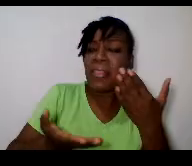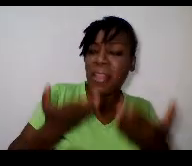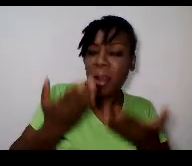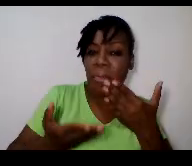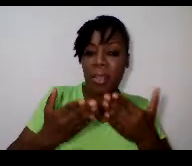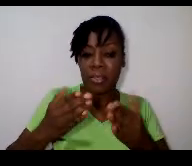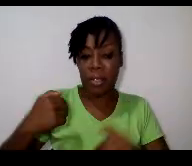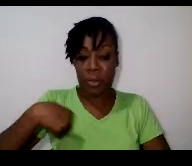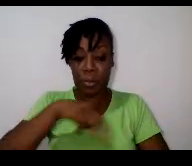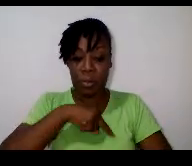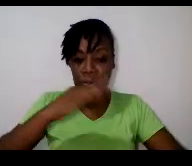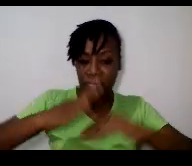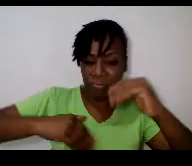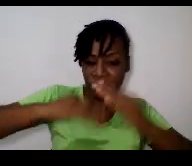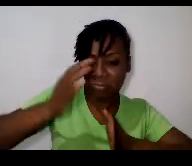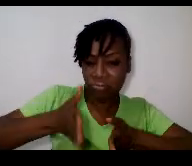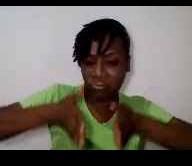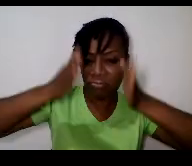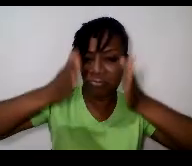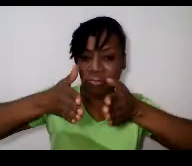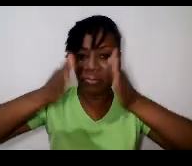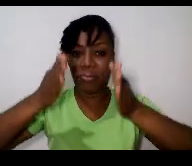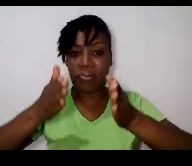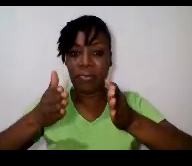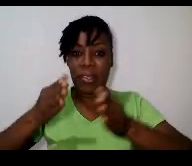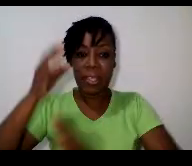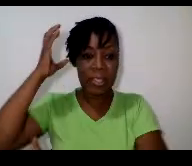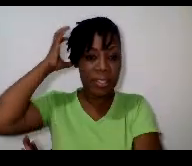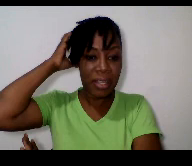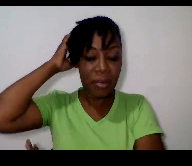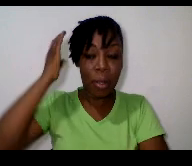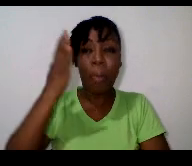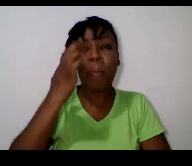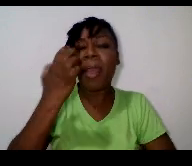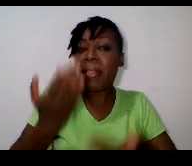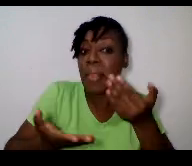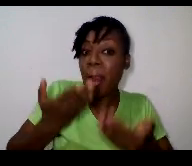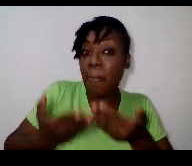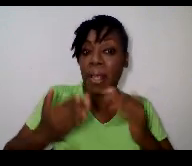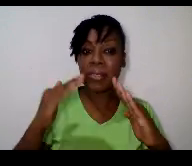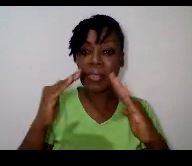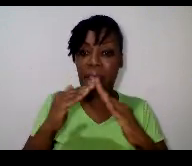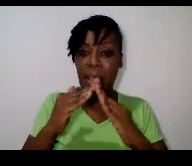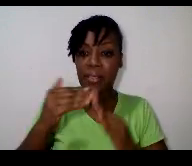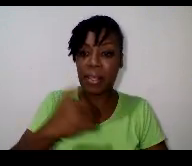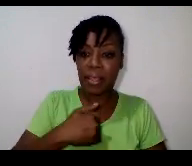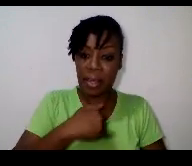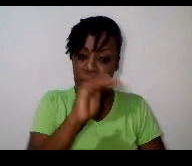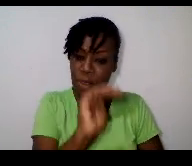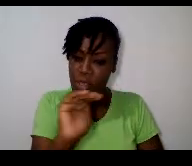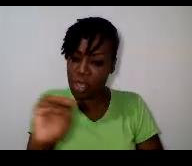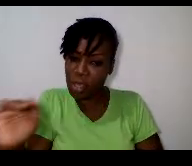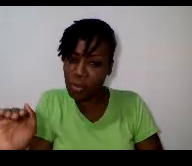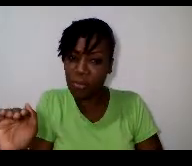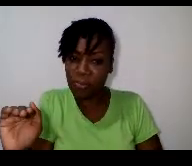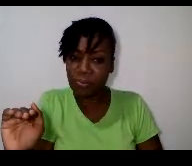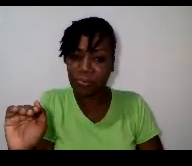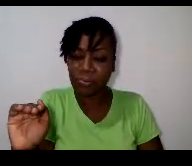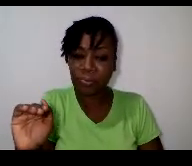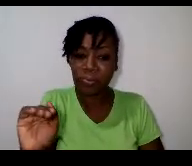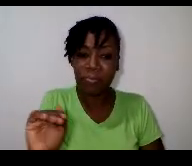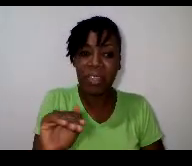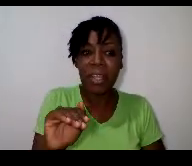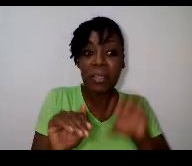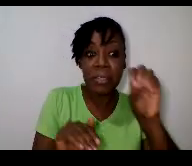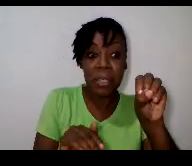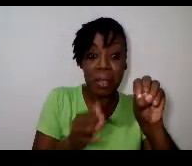constructores de esos cerebros. ¿Qué quiere decir constructores? Puede ser que en casa tengamos a niños pequeños entre 0